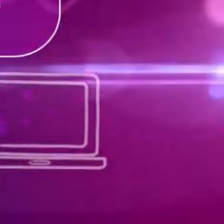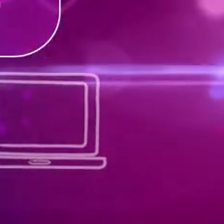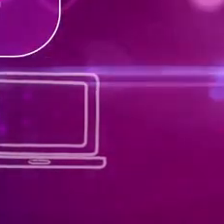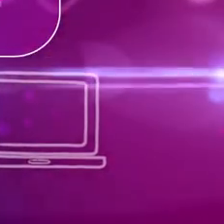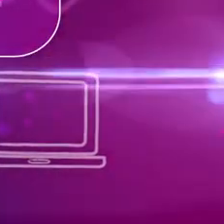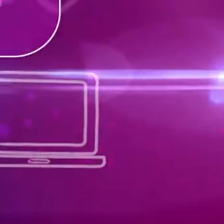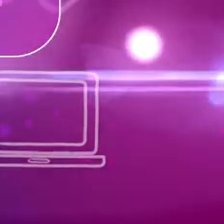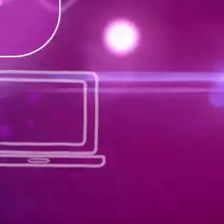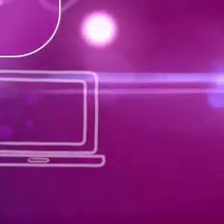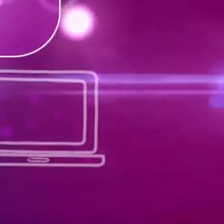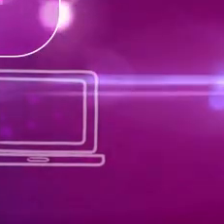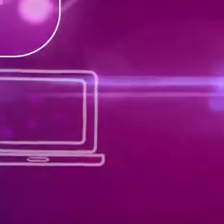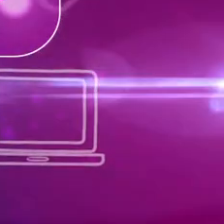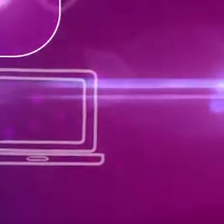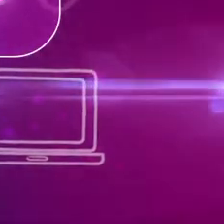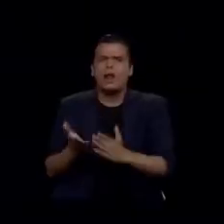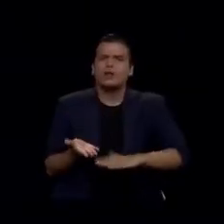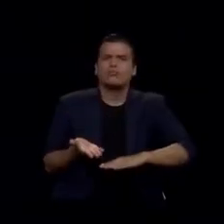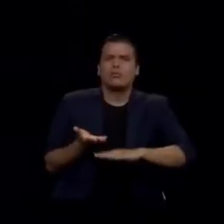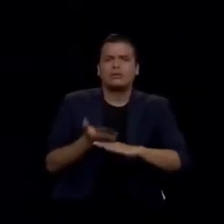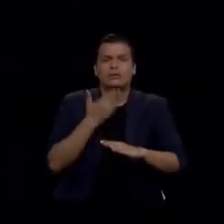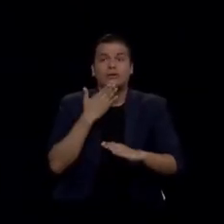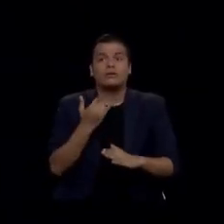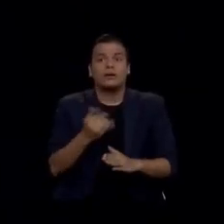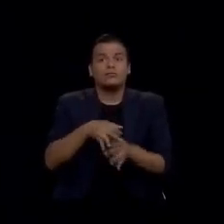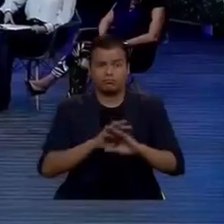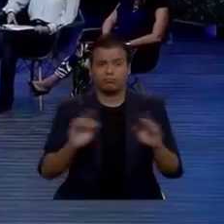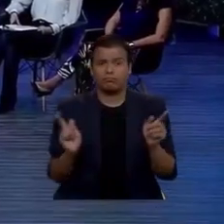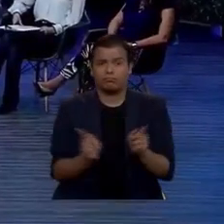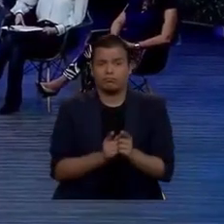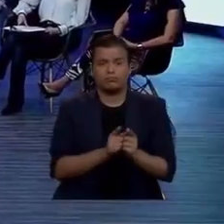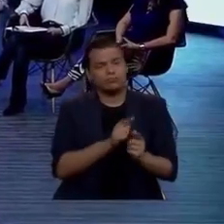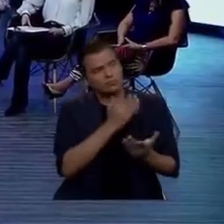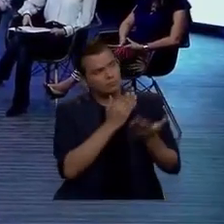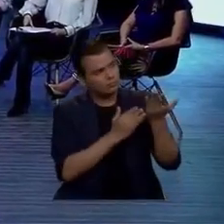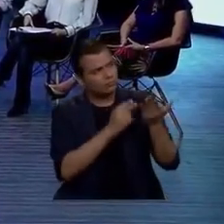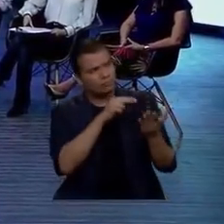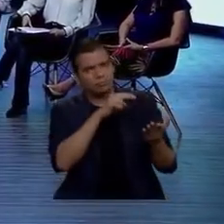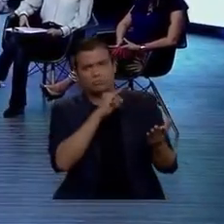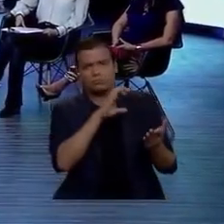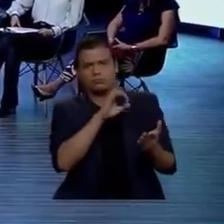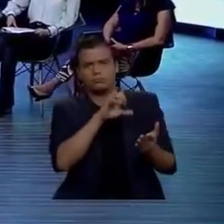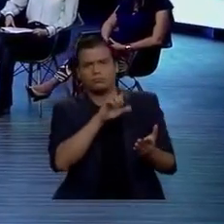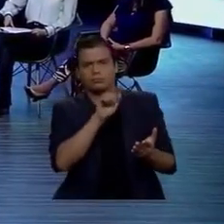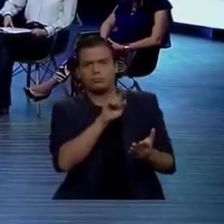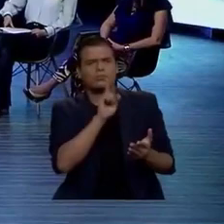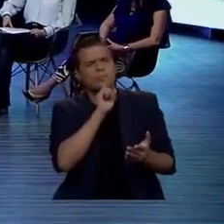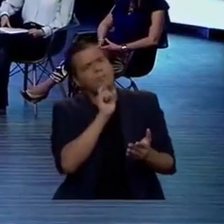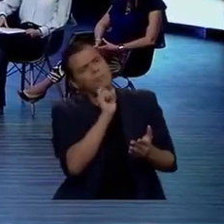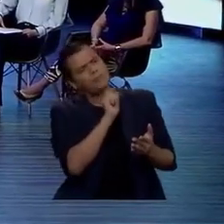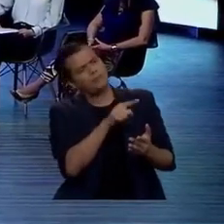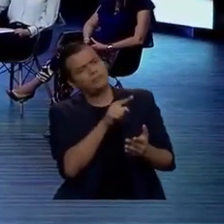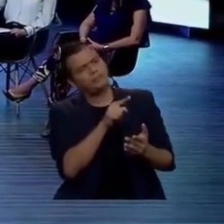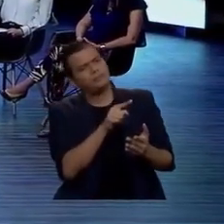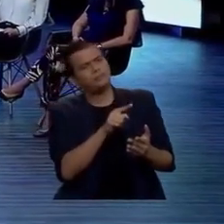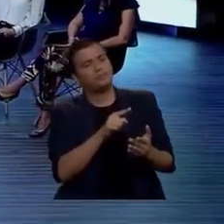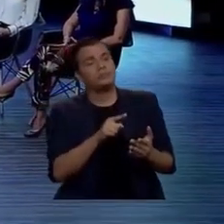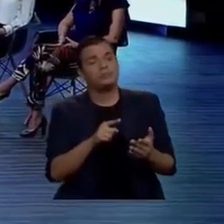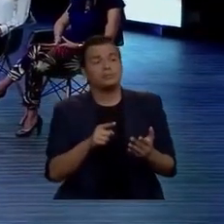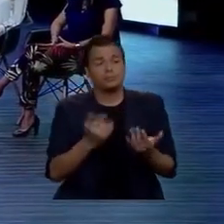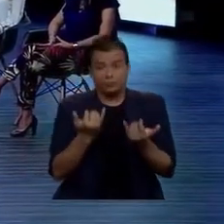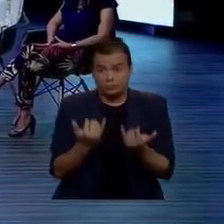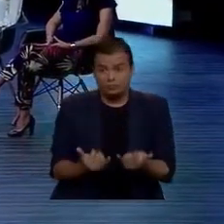propuesta y poder tener en su municipio su emisora comercial en nicolás quisiera preguntarte a ti nosotros tenemos un programa muy